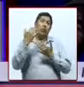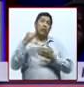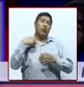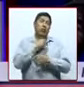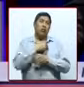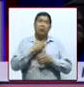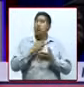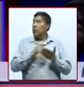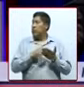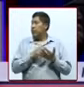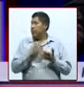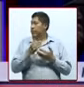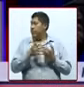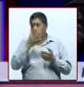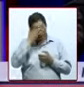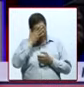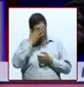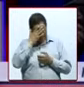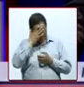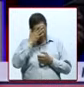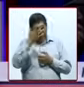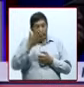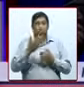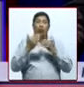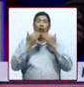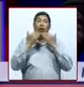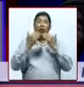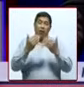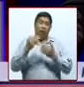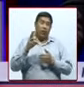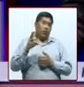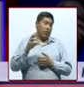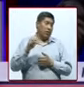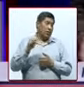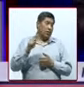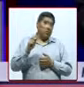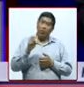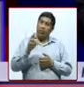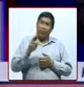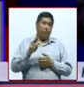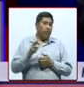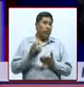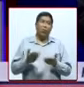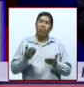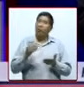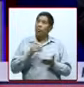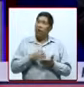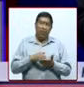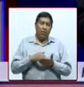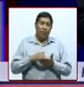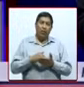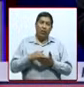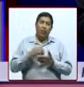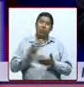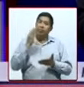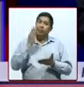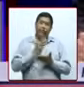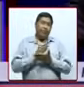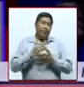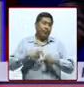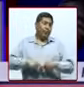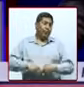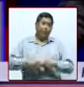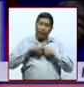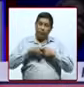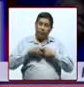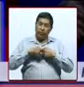Asamblea es el principal. Bien, gracias, Walter. Usted lo ha escuchado, amigo. nuevamente se está paralizando o por lo menos se